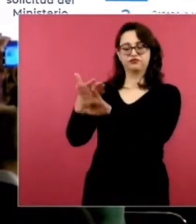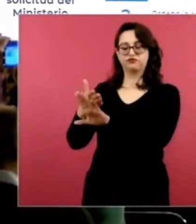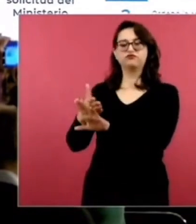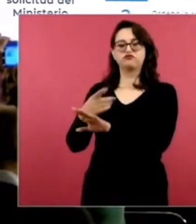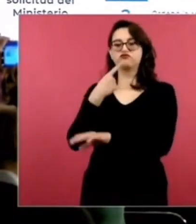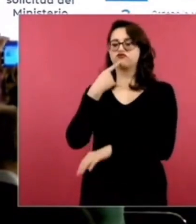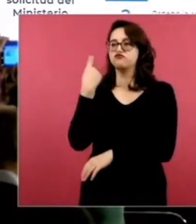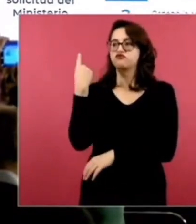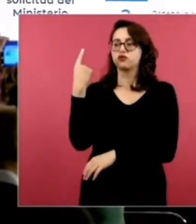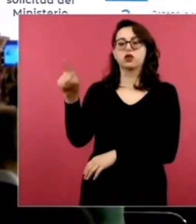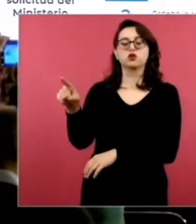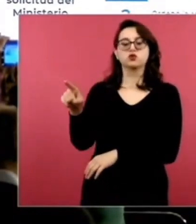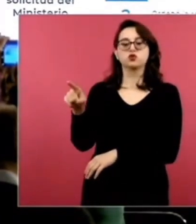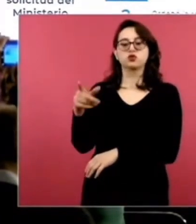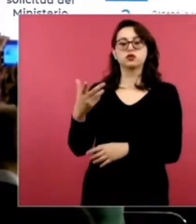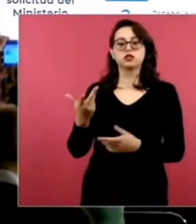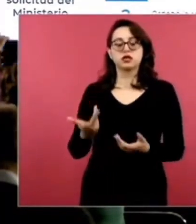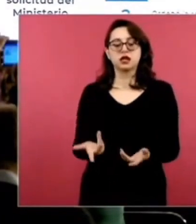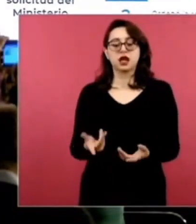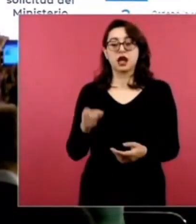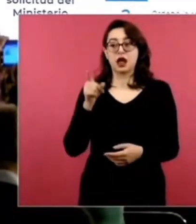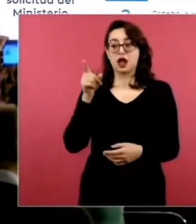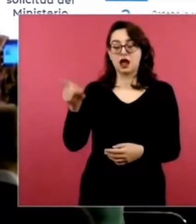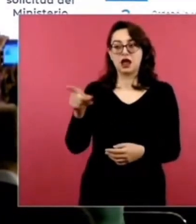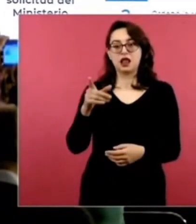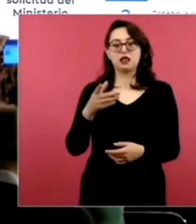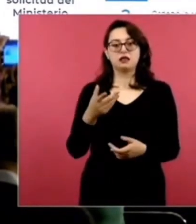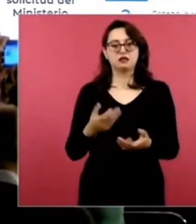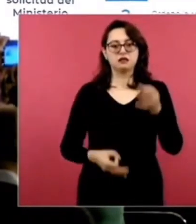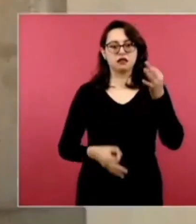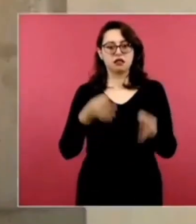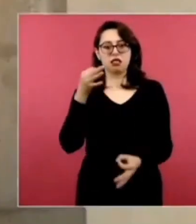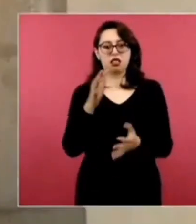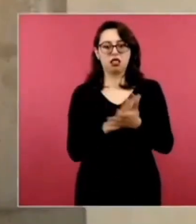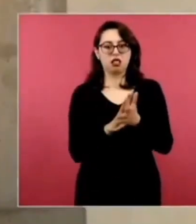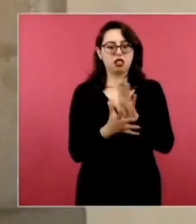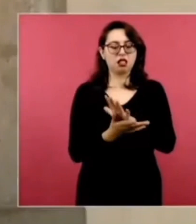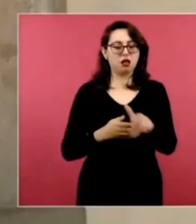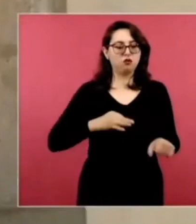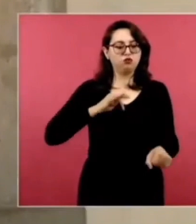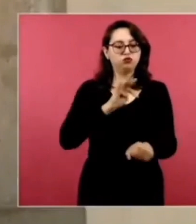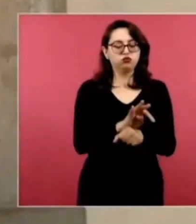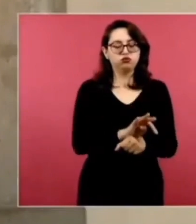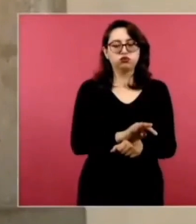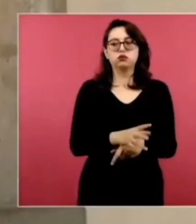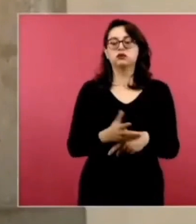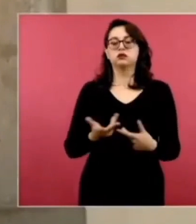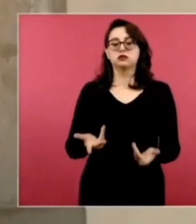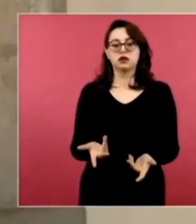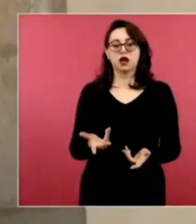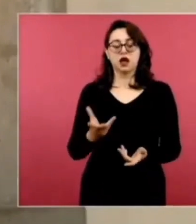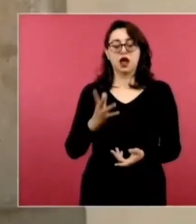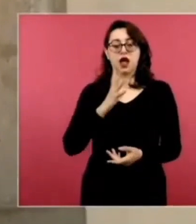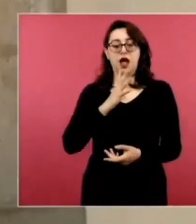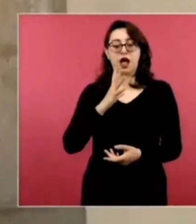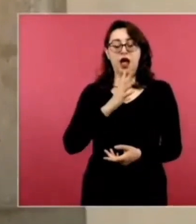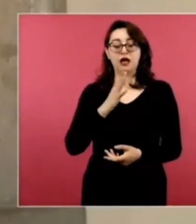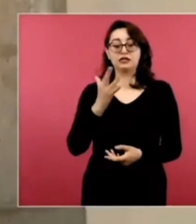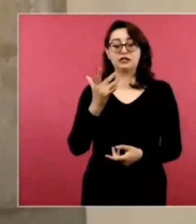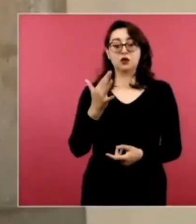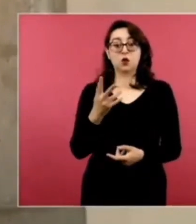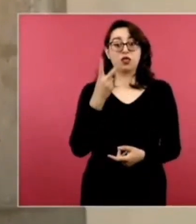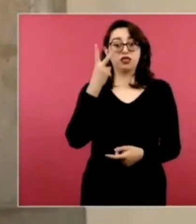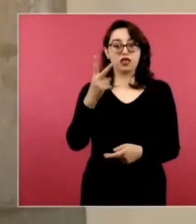la justicia y 2 quejas ante el Consejo de la Judicatura Federal. En 52 de